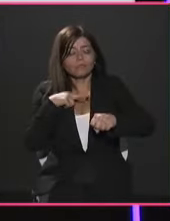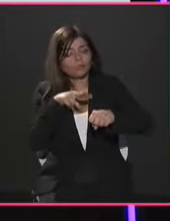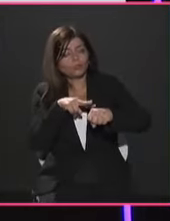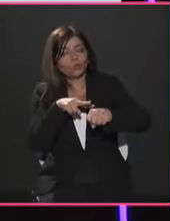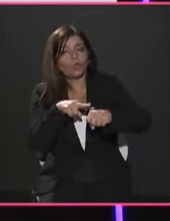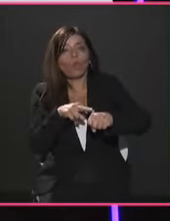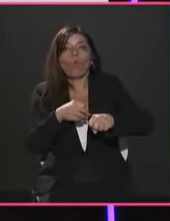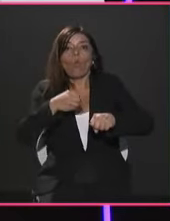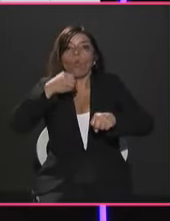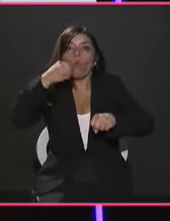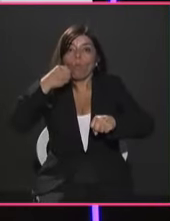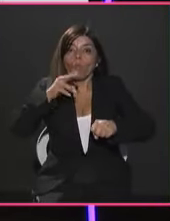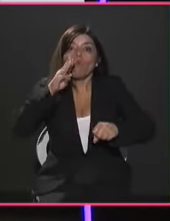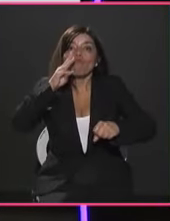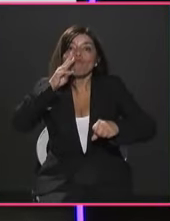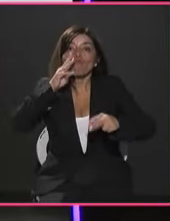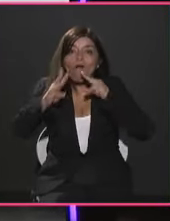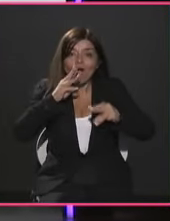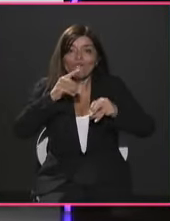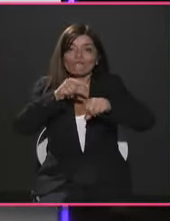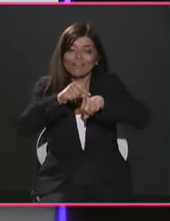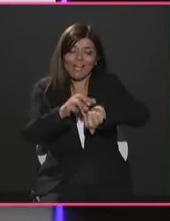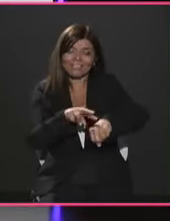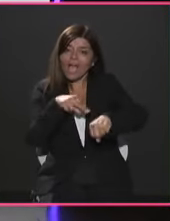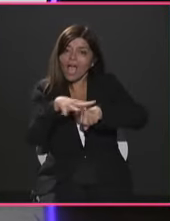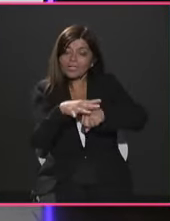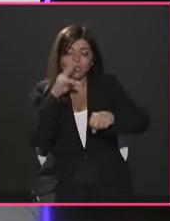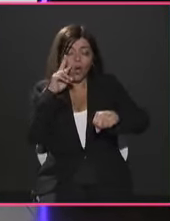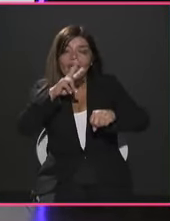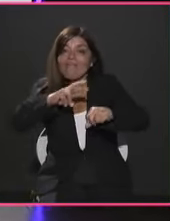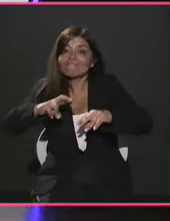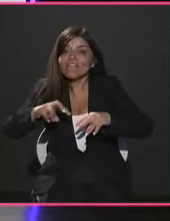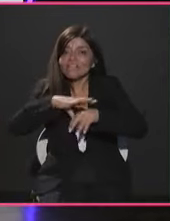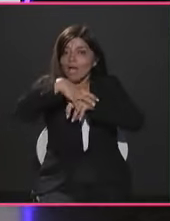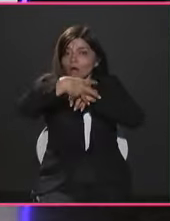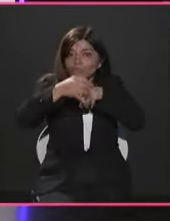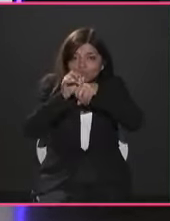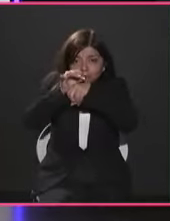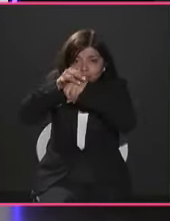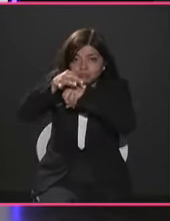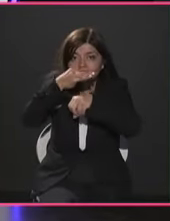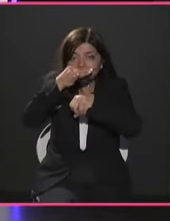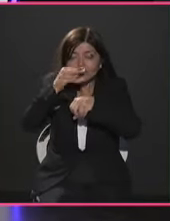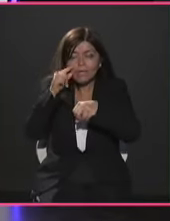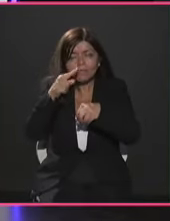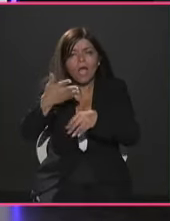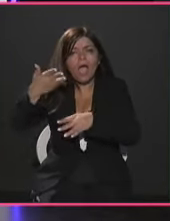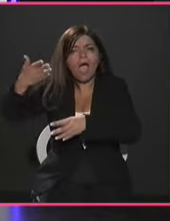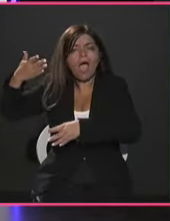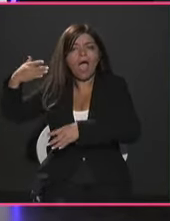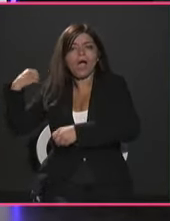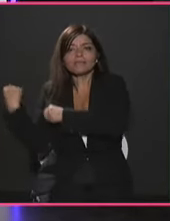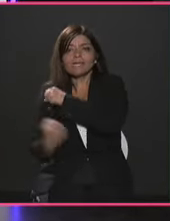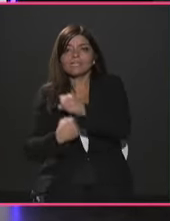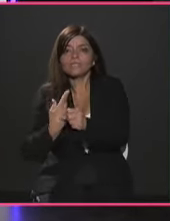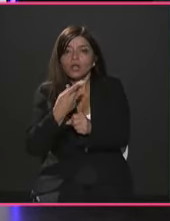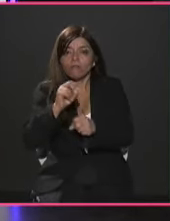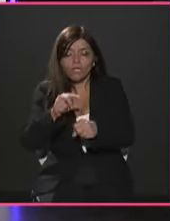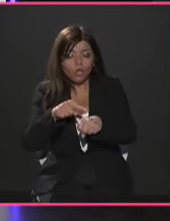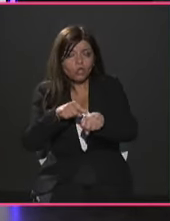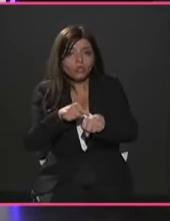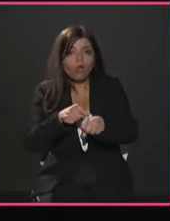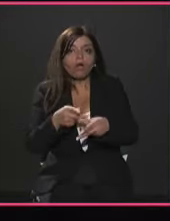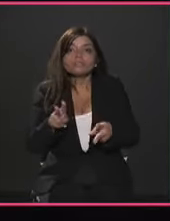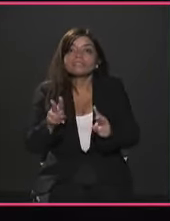Y dije Wow acabo de investigar rápidamente sobre los terapias bacteriófagos Veo que esto es del siglo XX y podemos utilizar esta terapia para